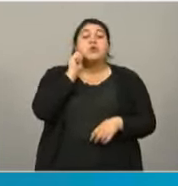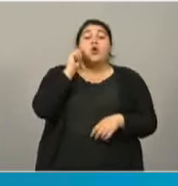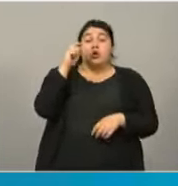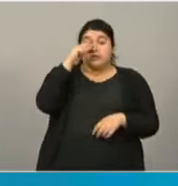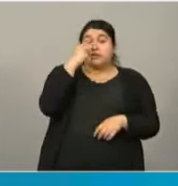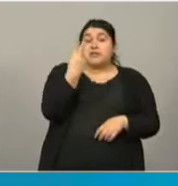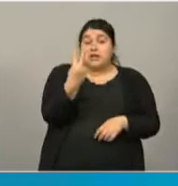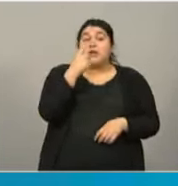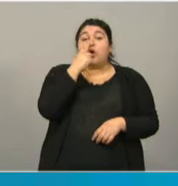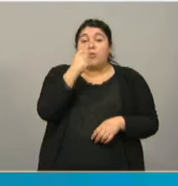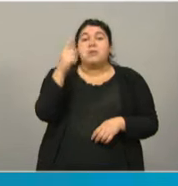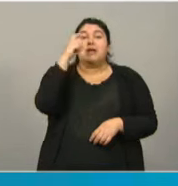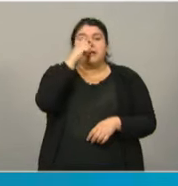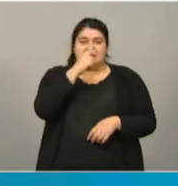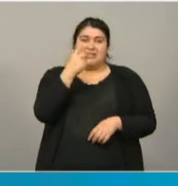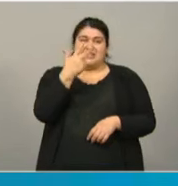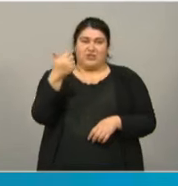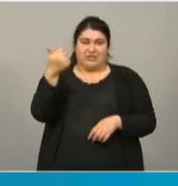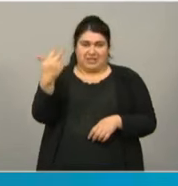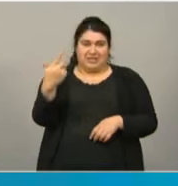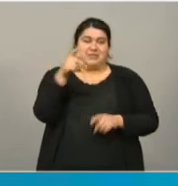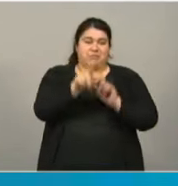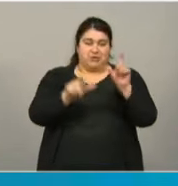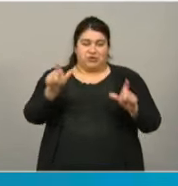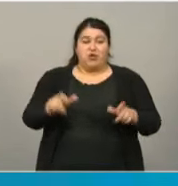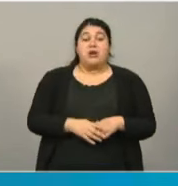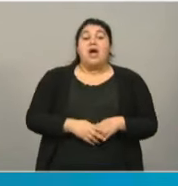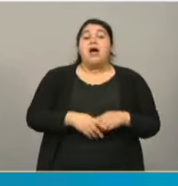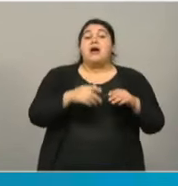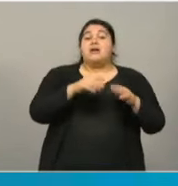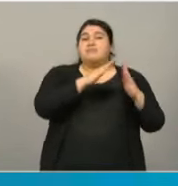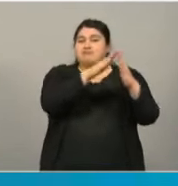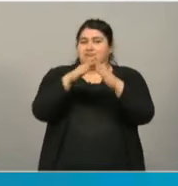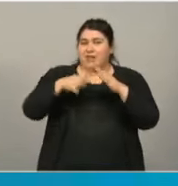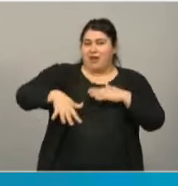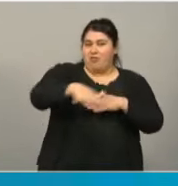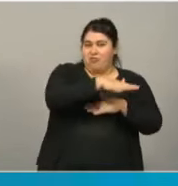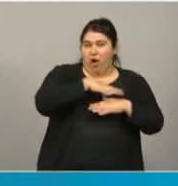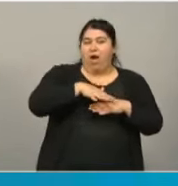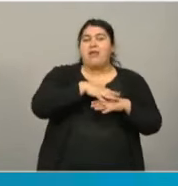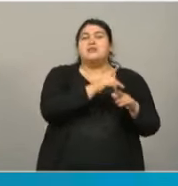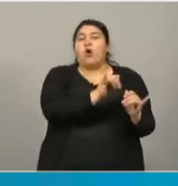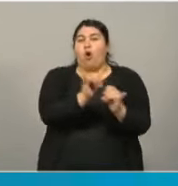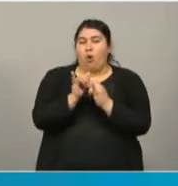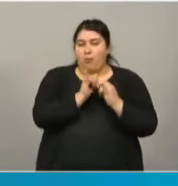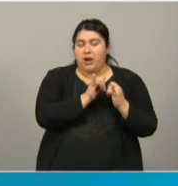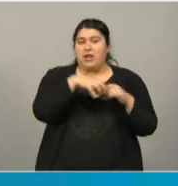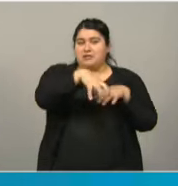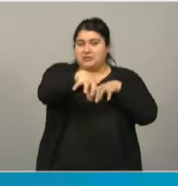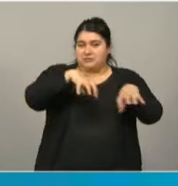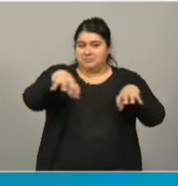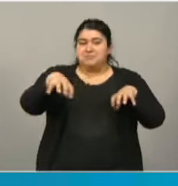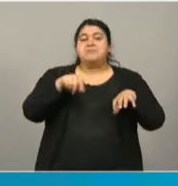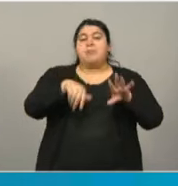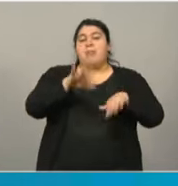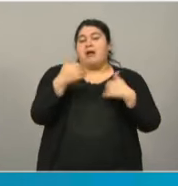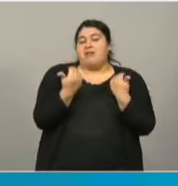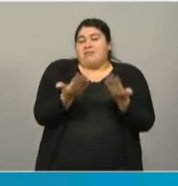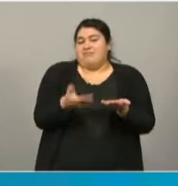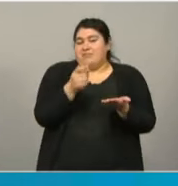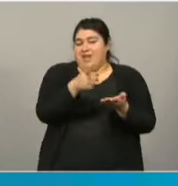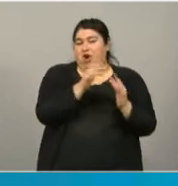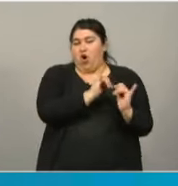72,000 beneficiarios los centros juveniles también digamos dedicados obviamente a a a jóvenes